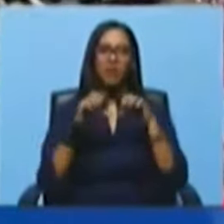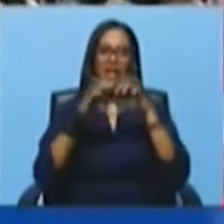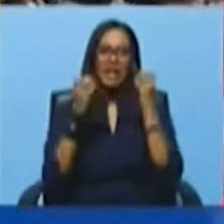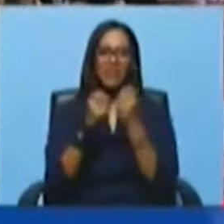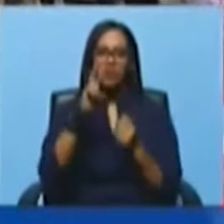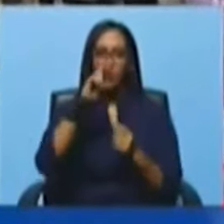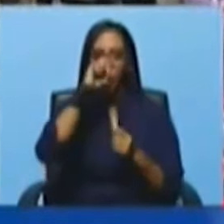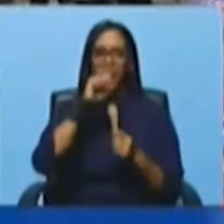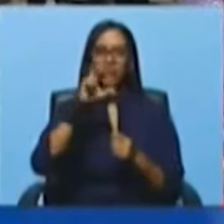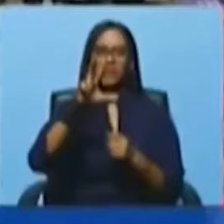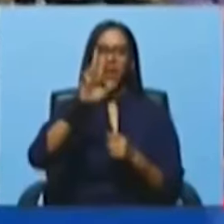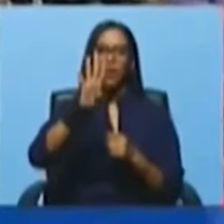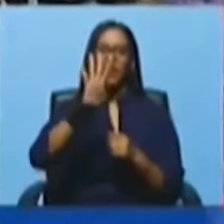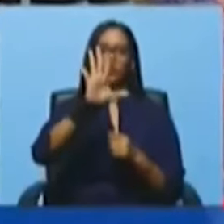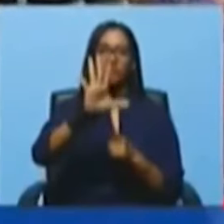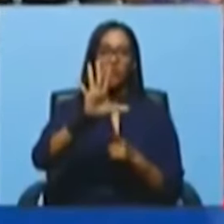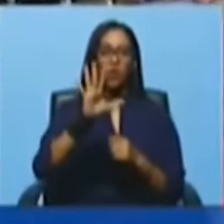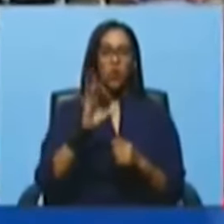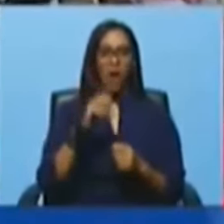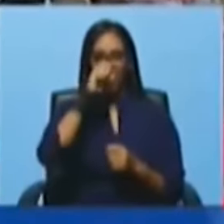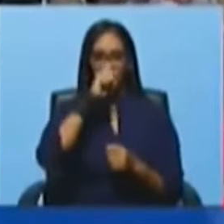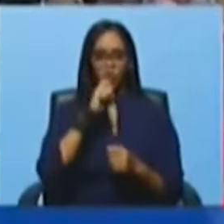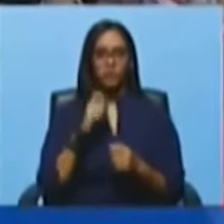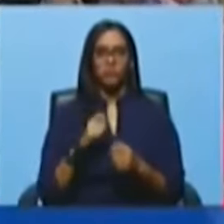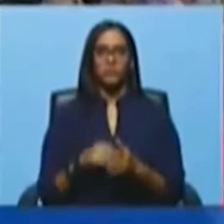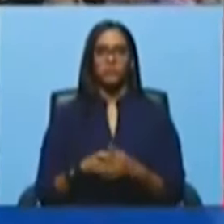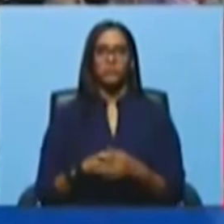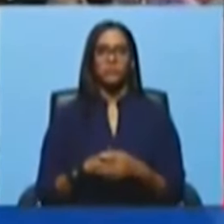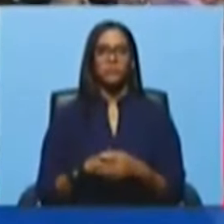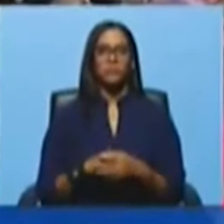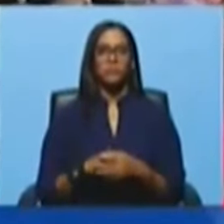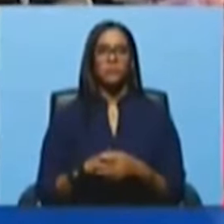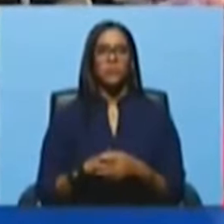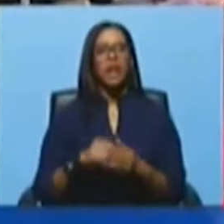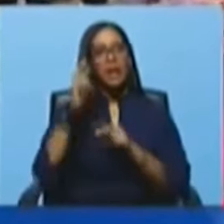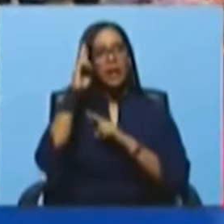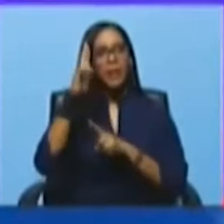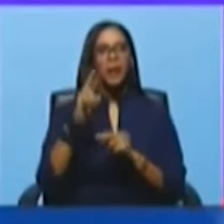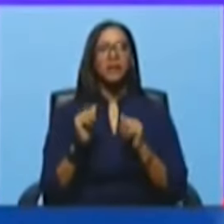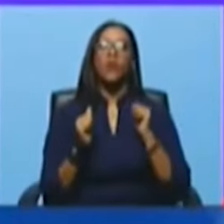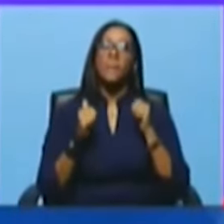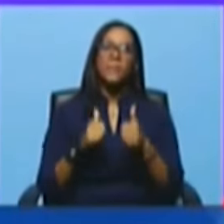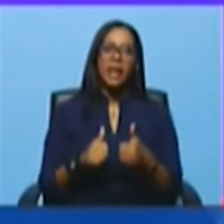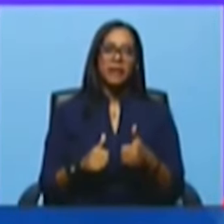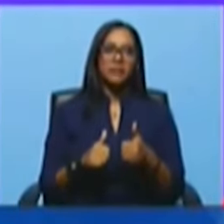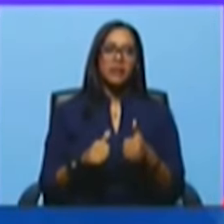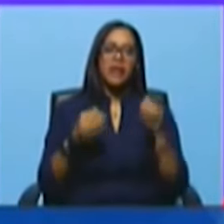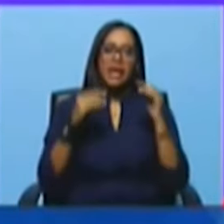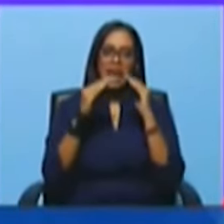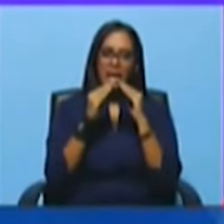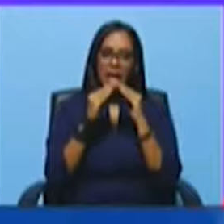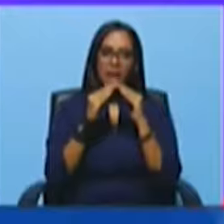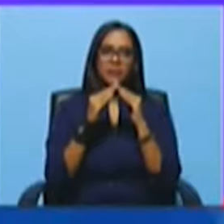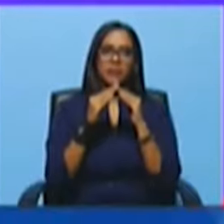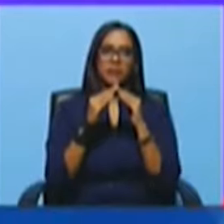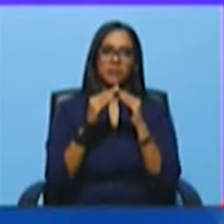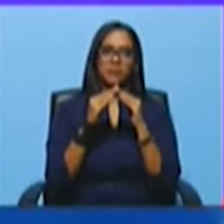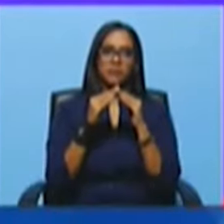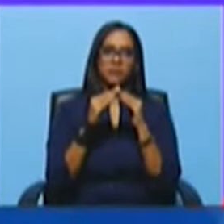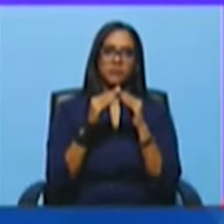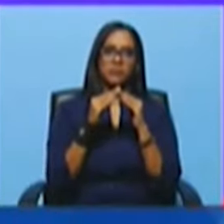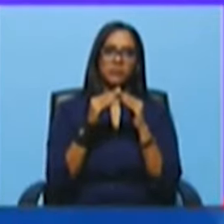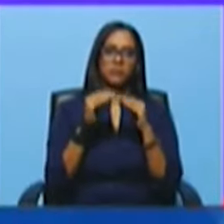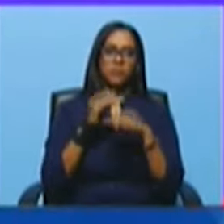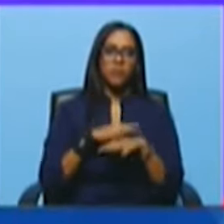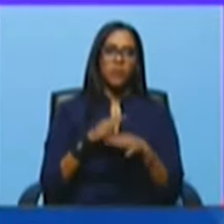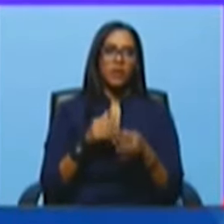2 años, 3, 4, 5 años. El respeto empieza en el hogar,